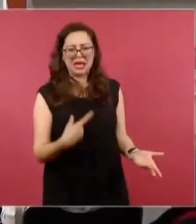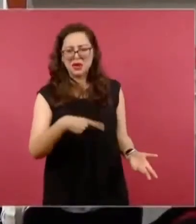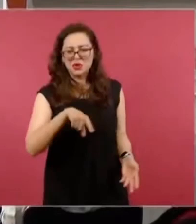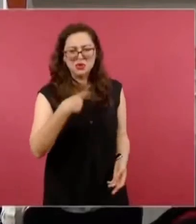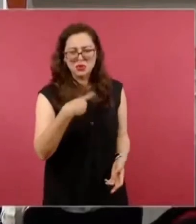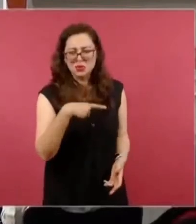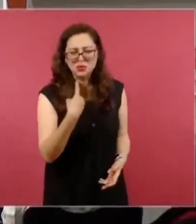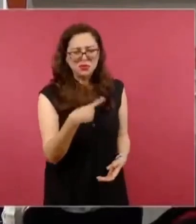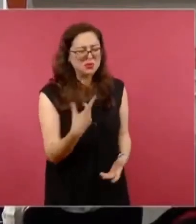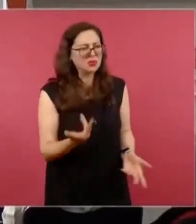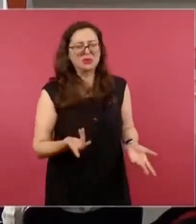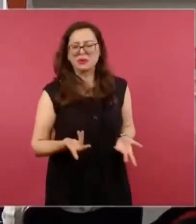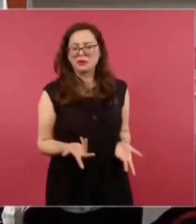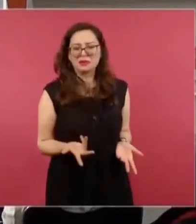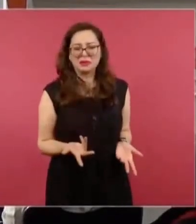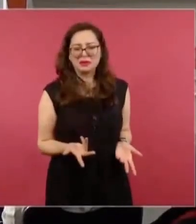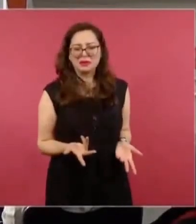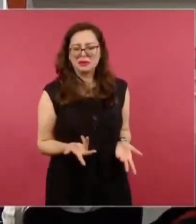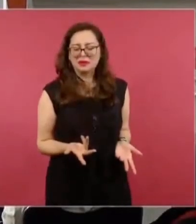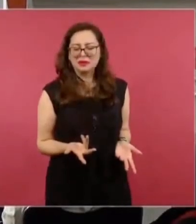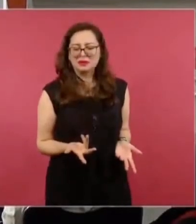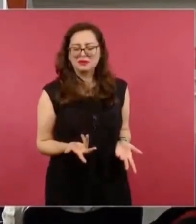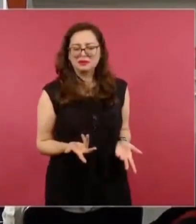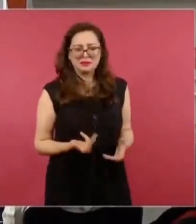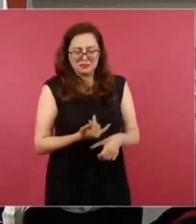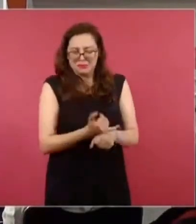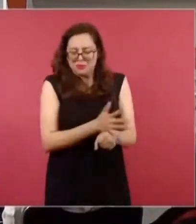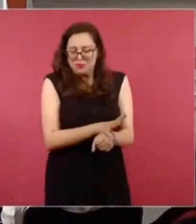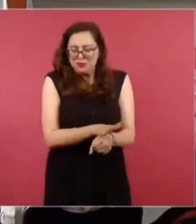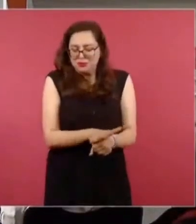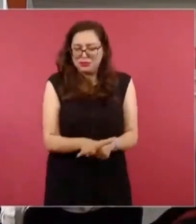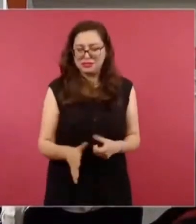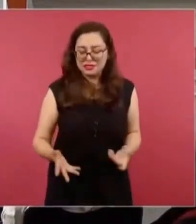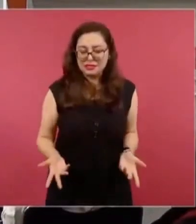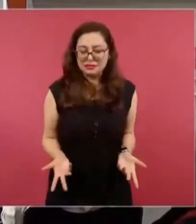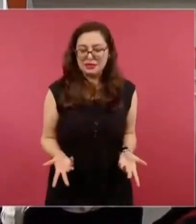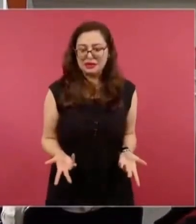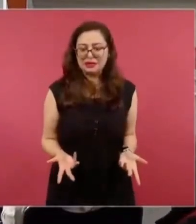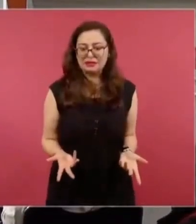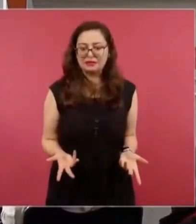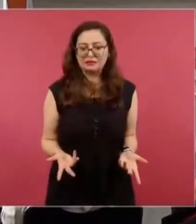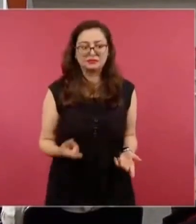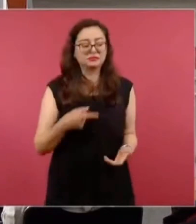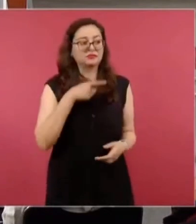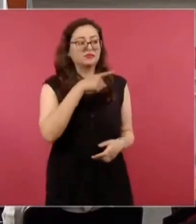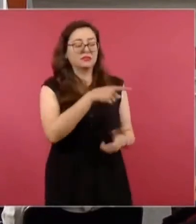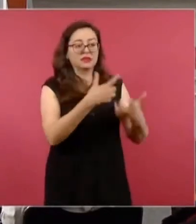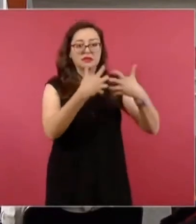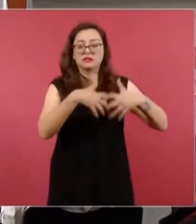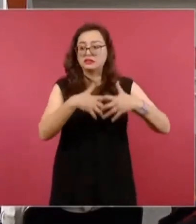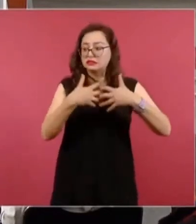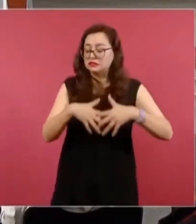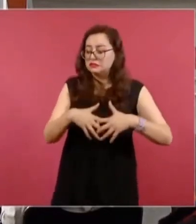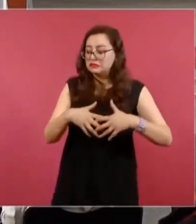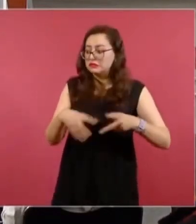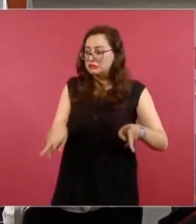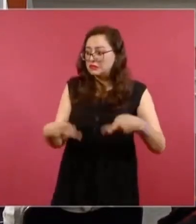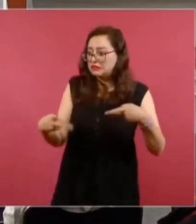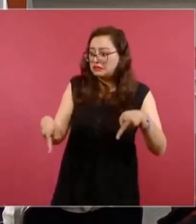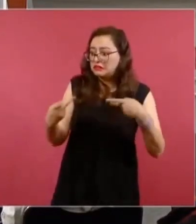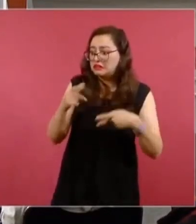ninguna comodidad? ¿Cómo no ha de ser raquítica la producción donde el consumo es pequeño?